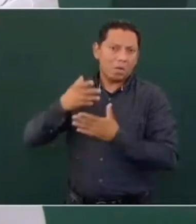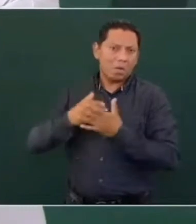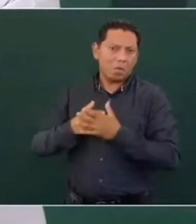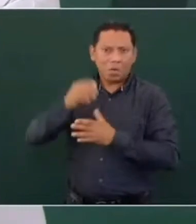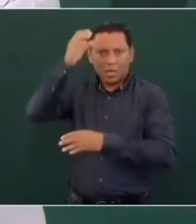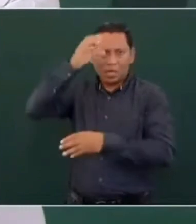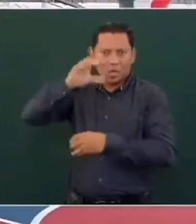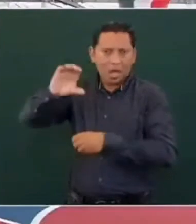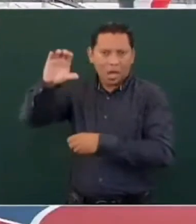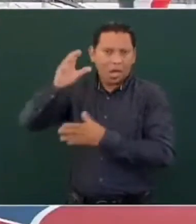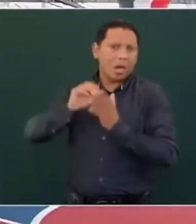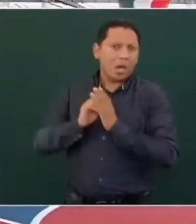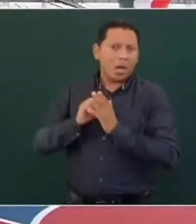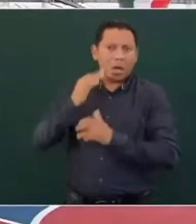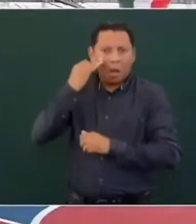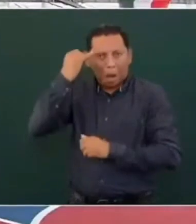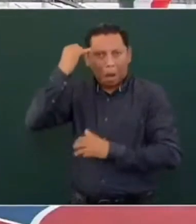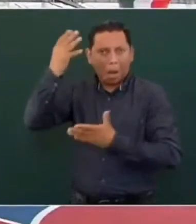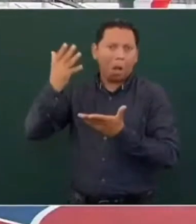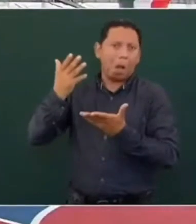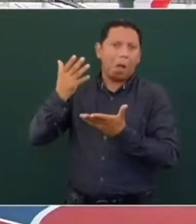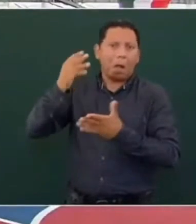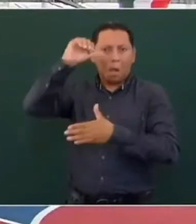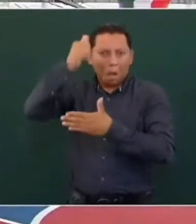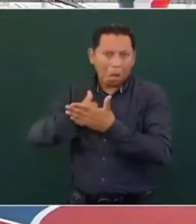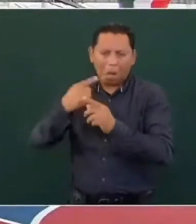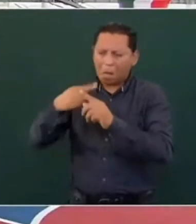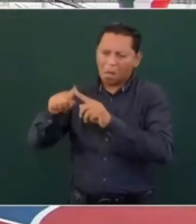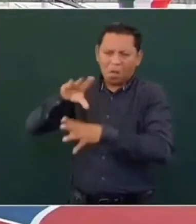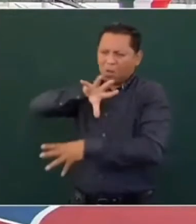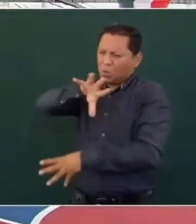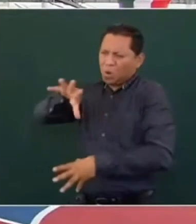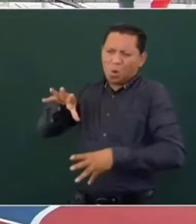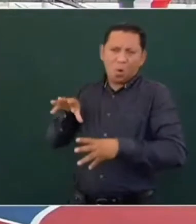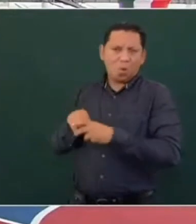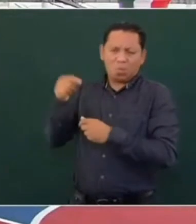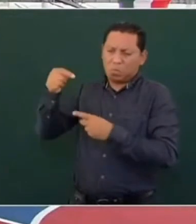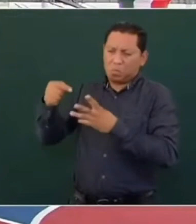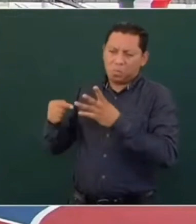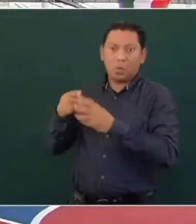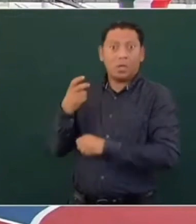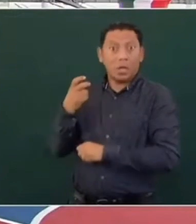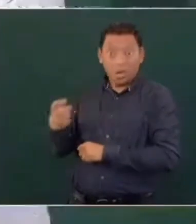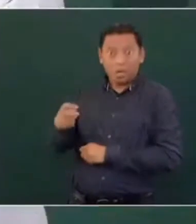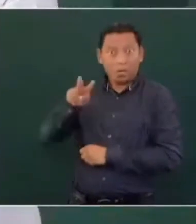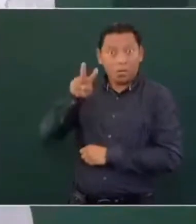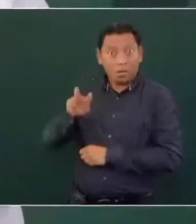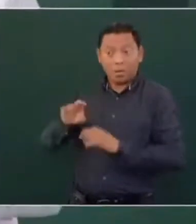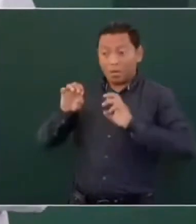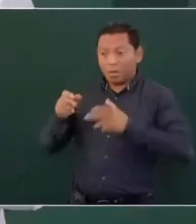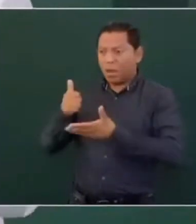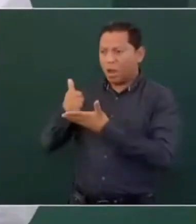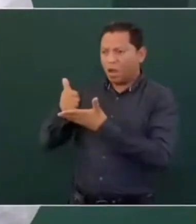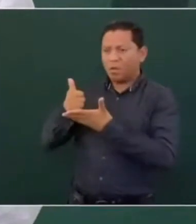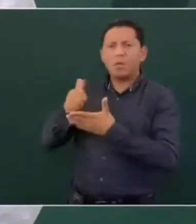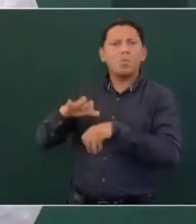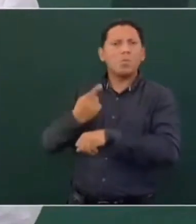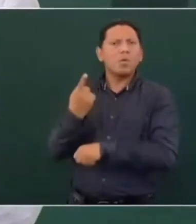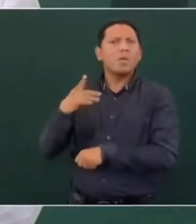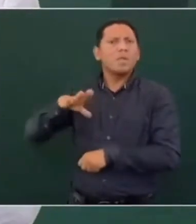sus denominaciones. Eso también ha ayudado. O sea, hay